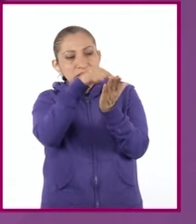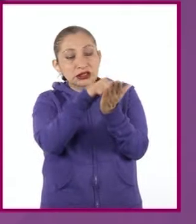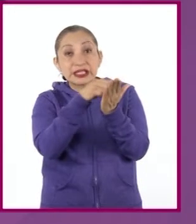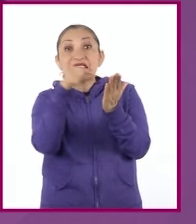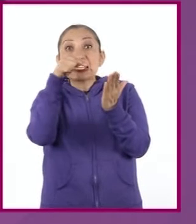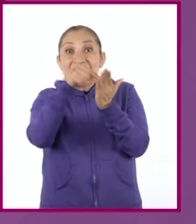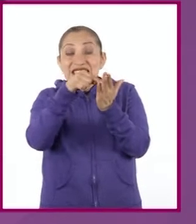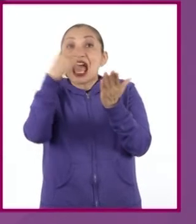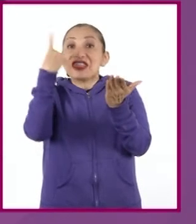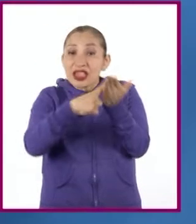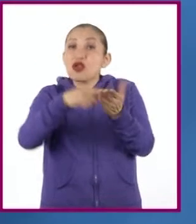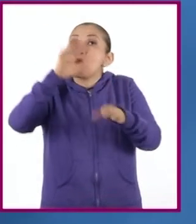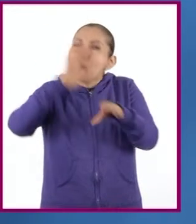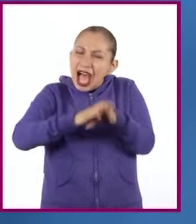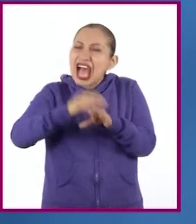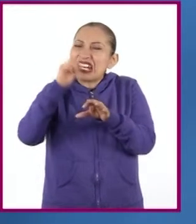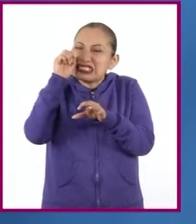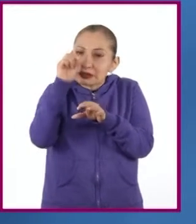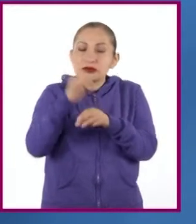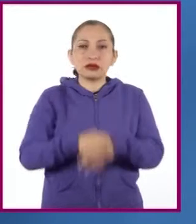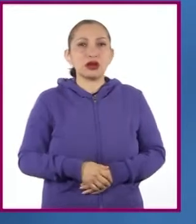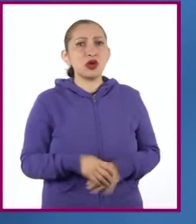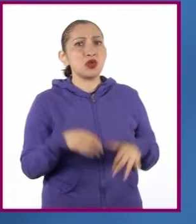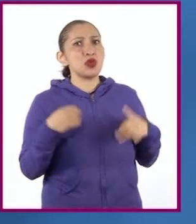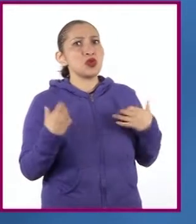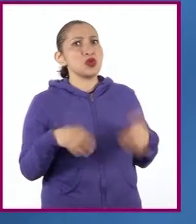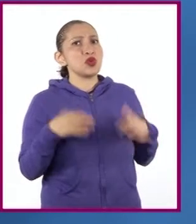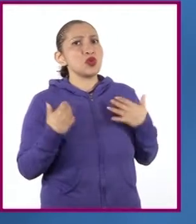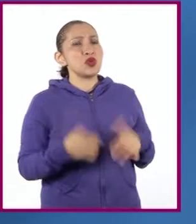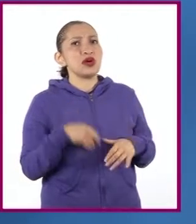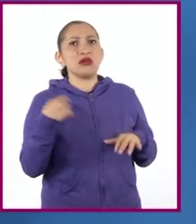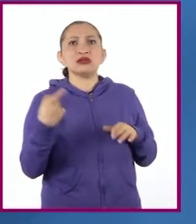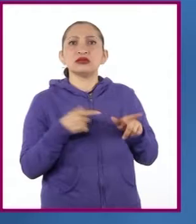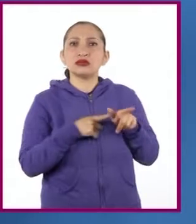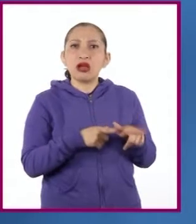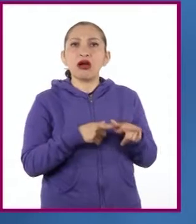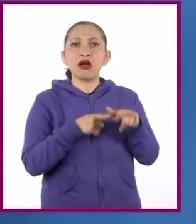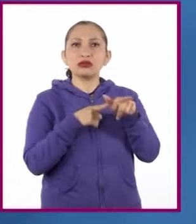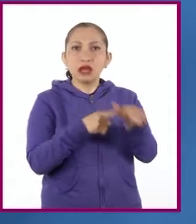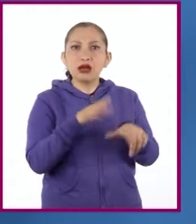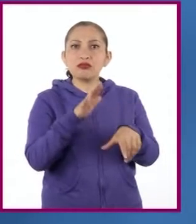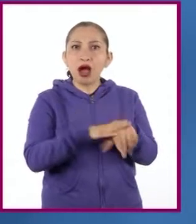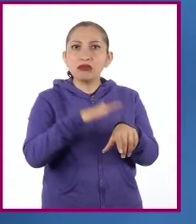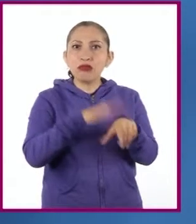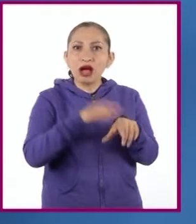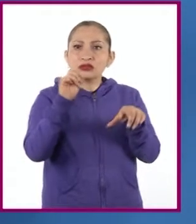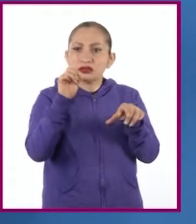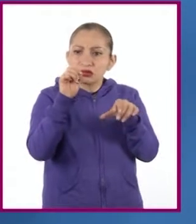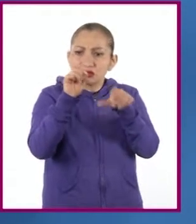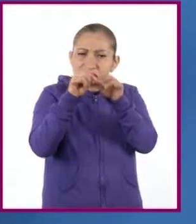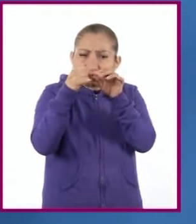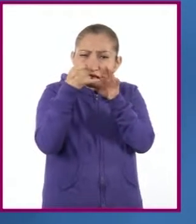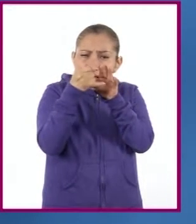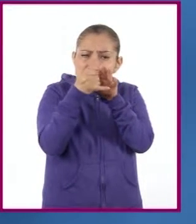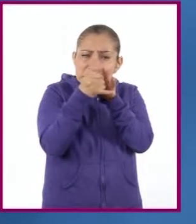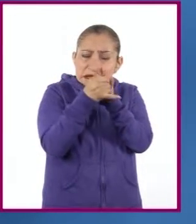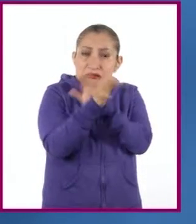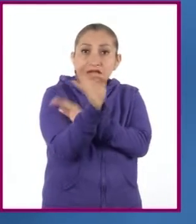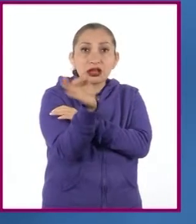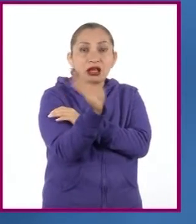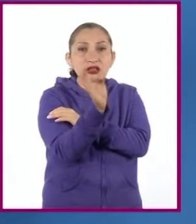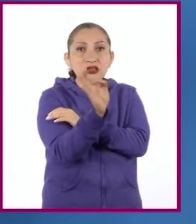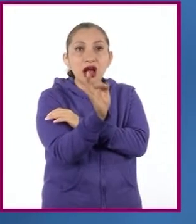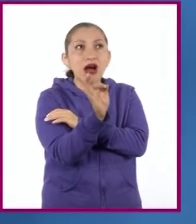cosas más chiquitas. Parece un cuento de nunca, nunca, nunca acabar. ¿Llegaremos a un punto donde